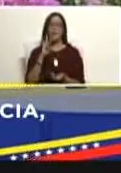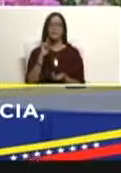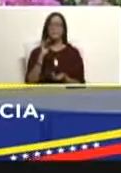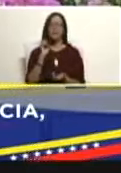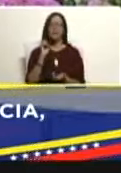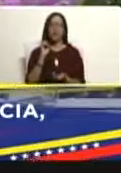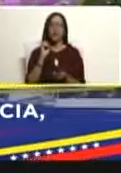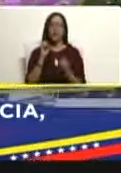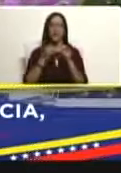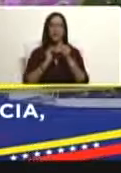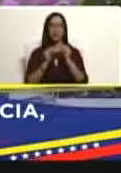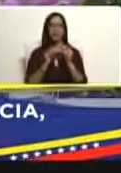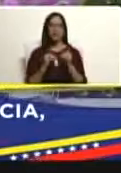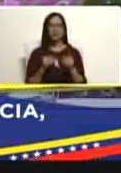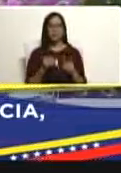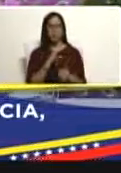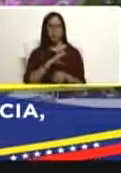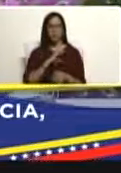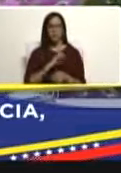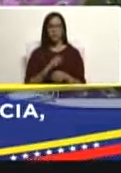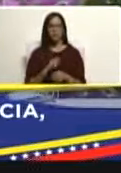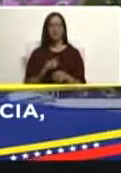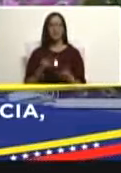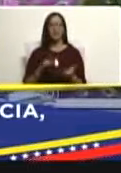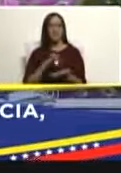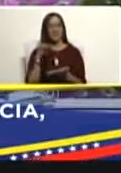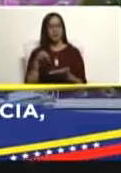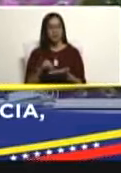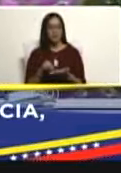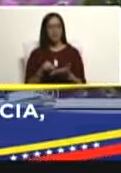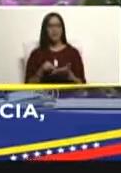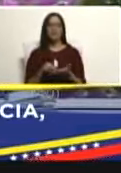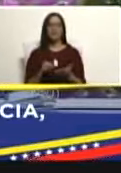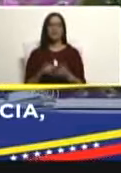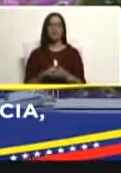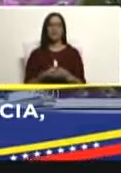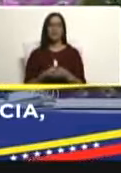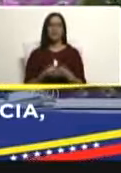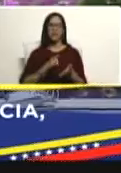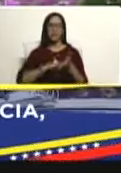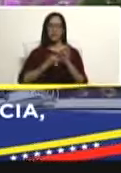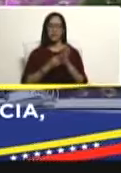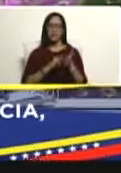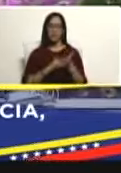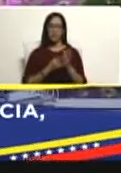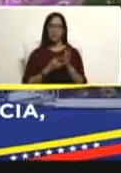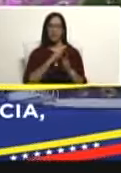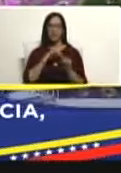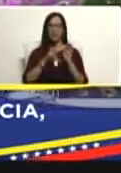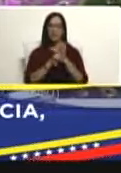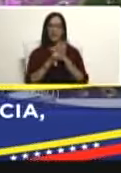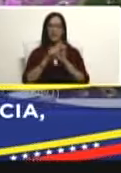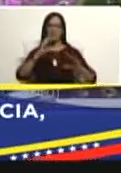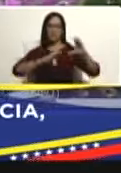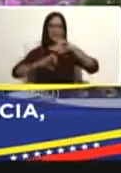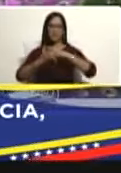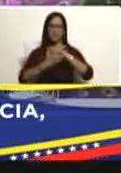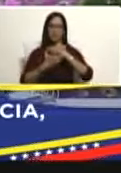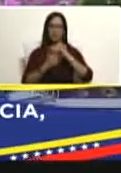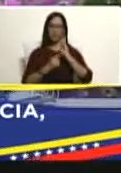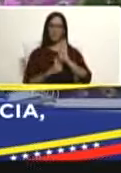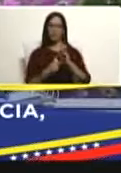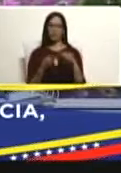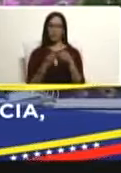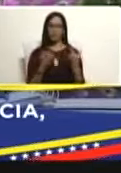Bioética. Esta comisión, presidente, es una comisión nacional que está definida en nuestra Ley Orgánica de Ciencia y Tecnología y está representada en un